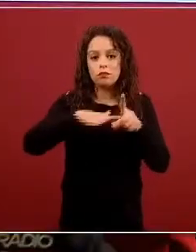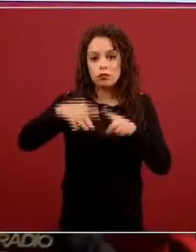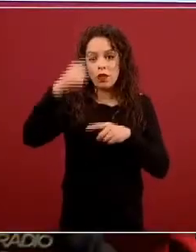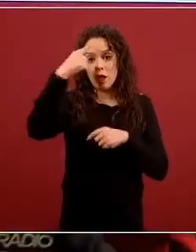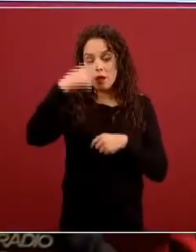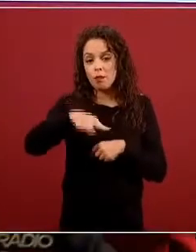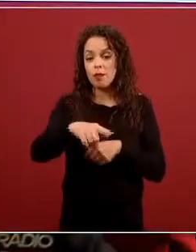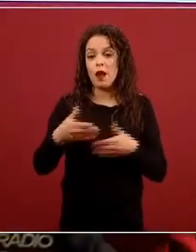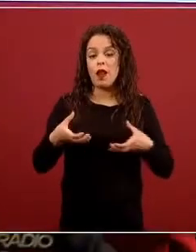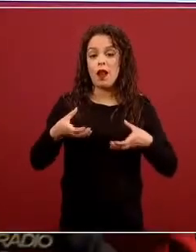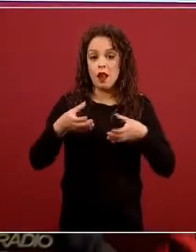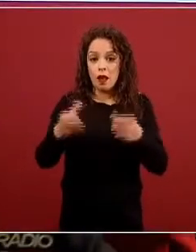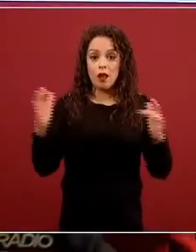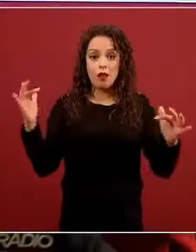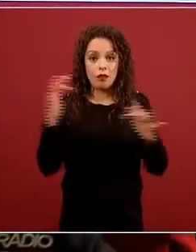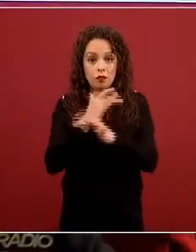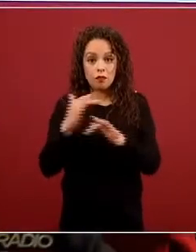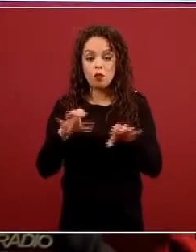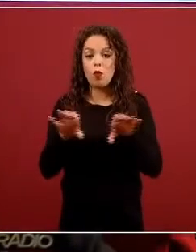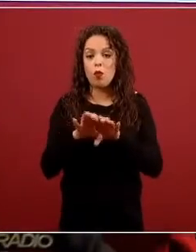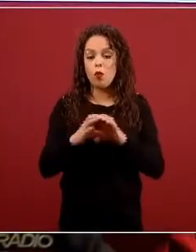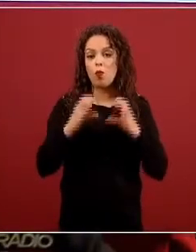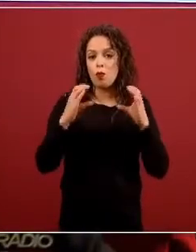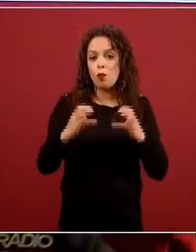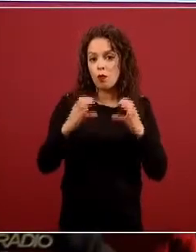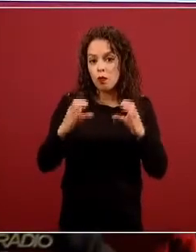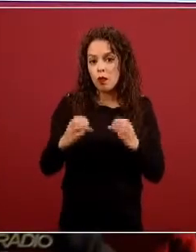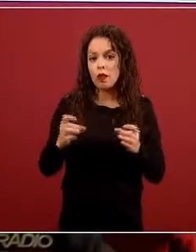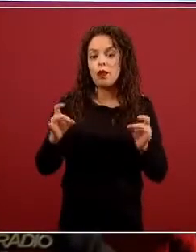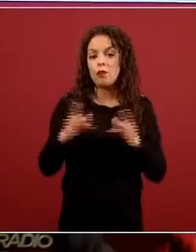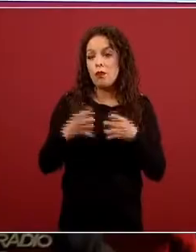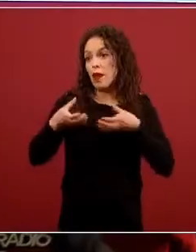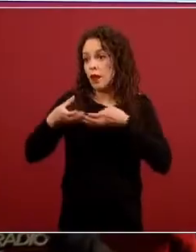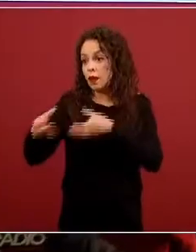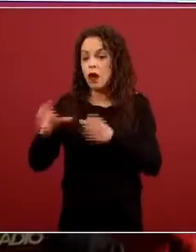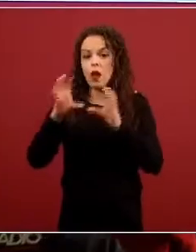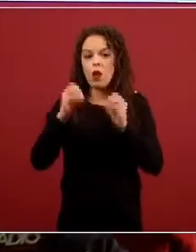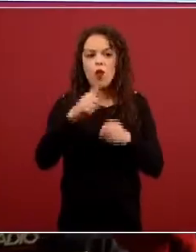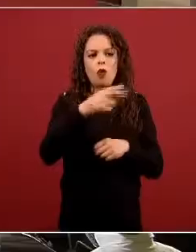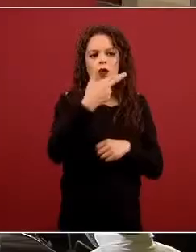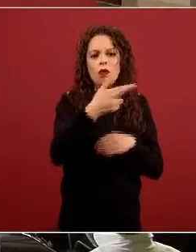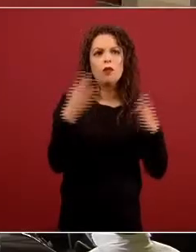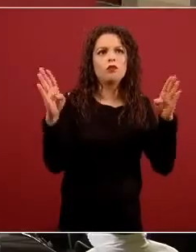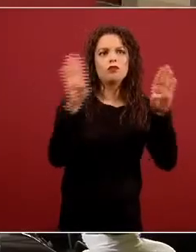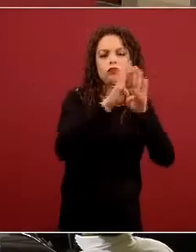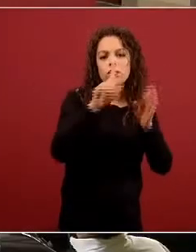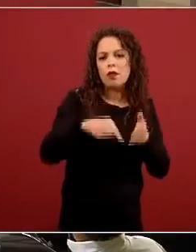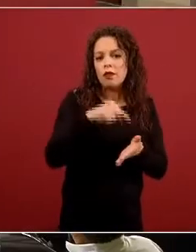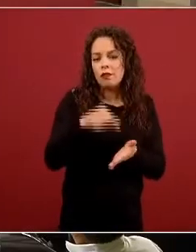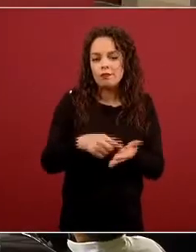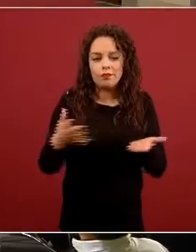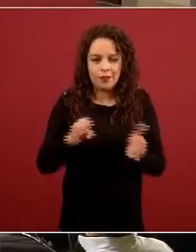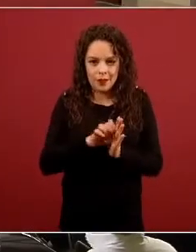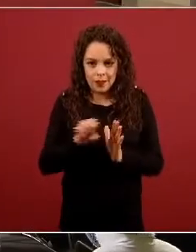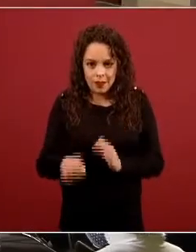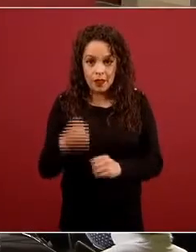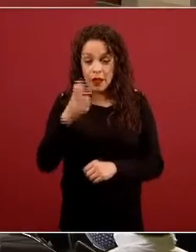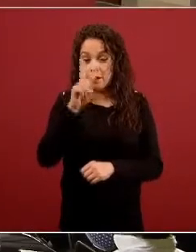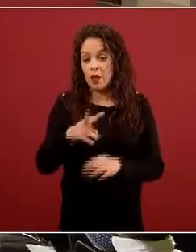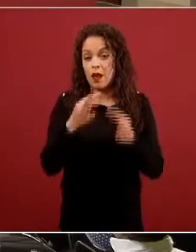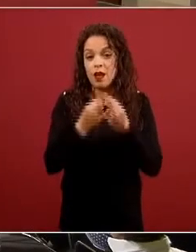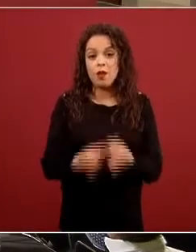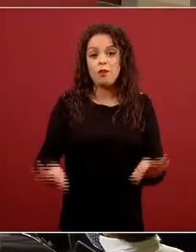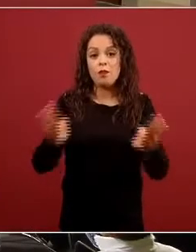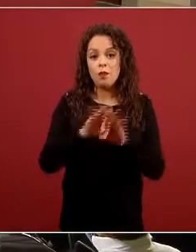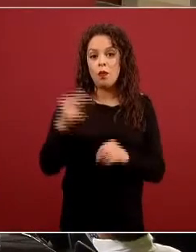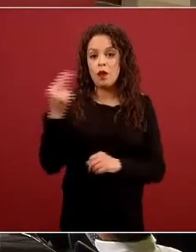públicos abiertos, espacios públicos cerrados, el lineamiento que acaba de presentar la doctora de la Torre, importantísimo para conocer toda la